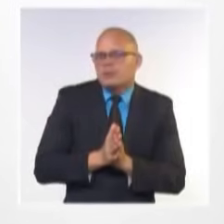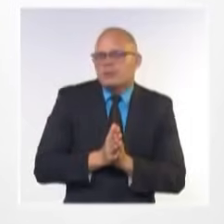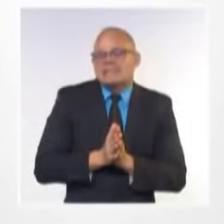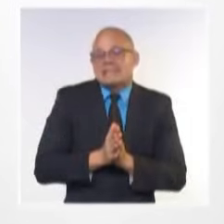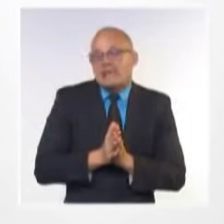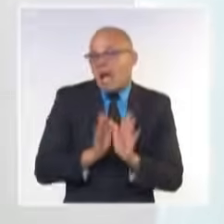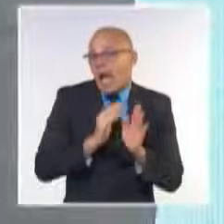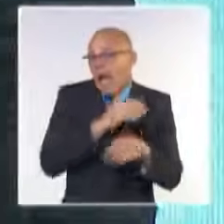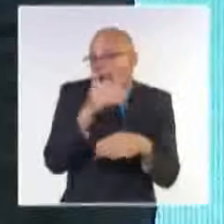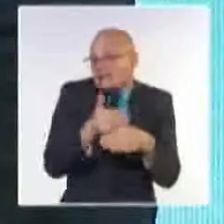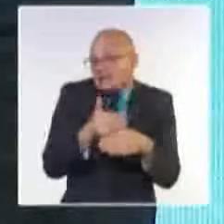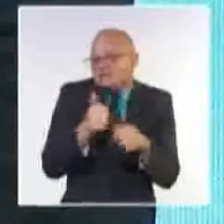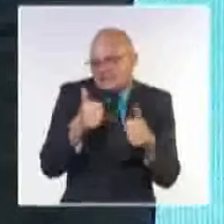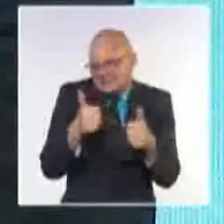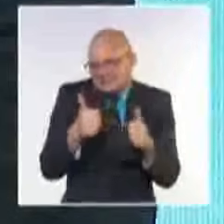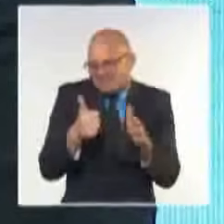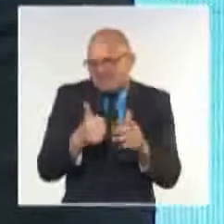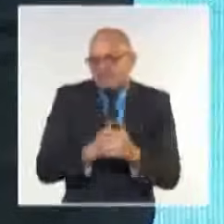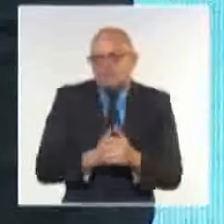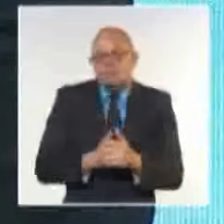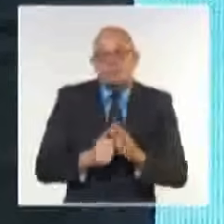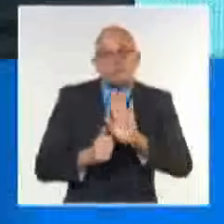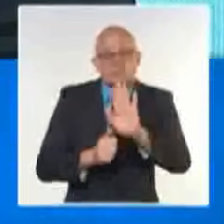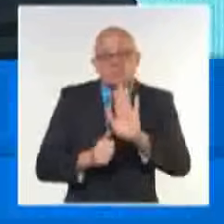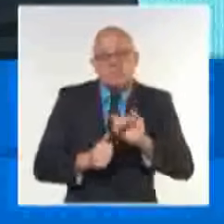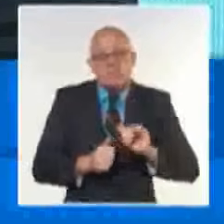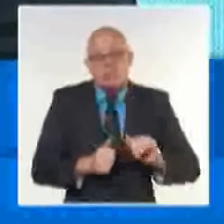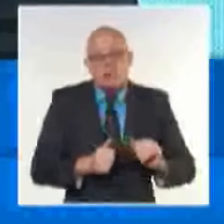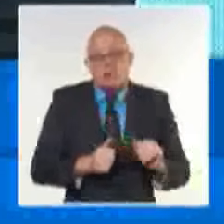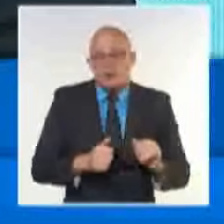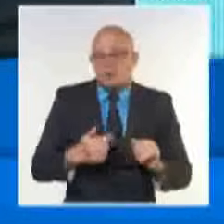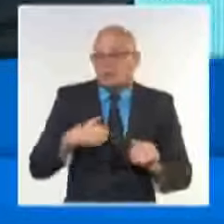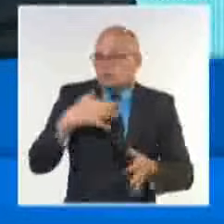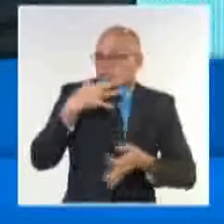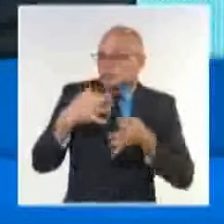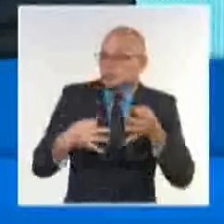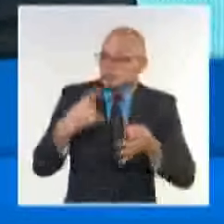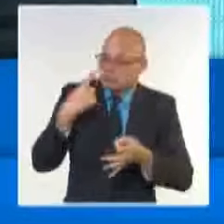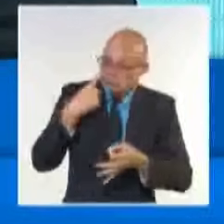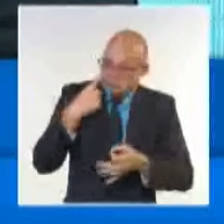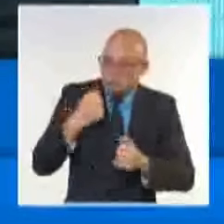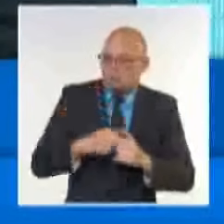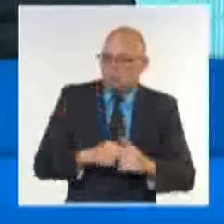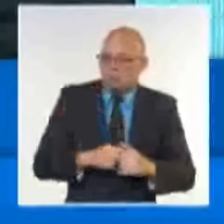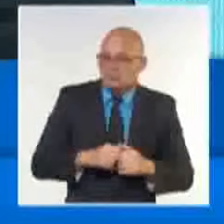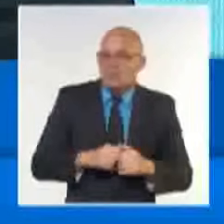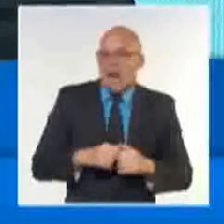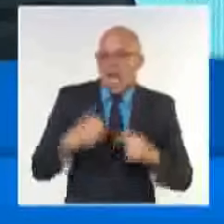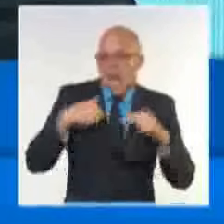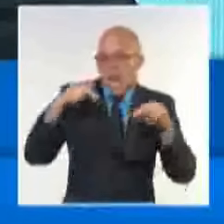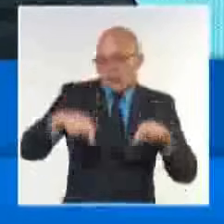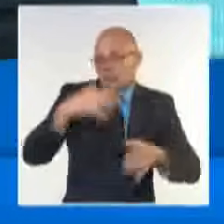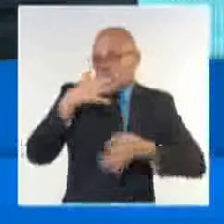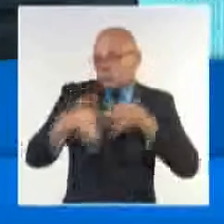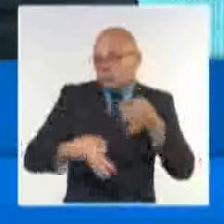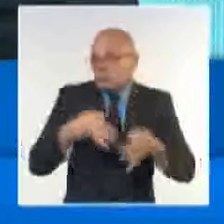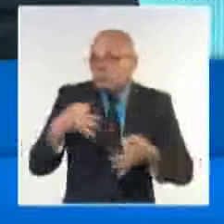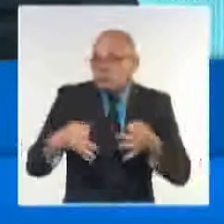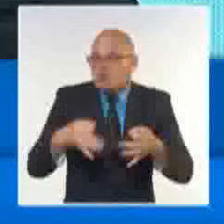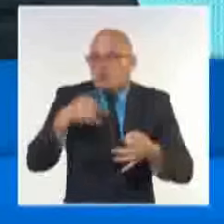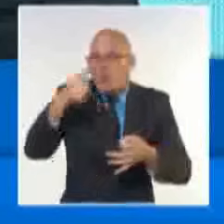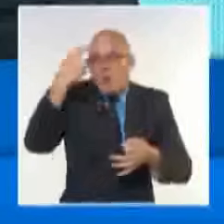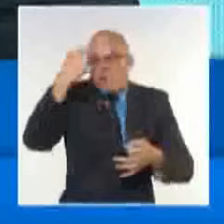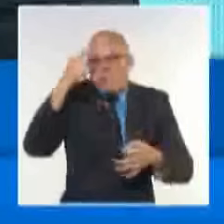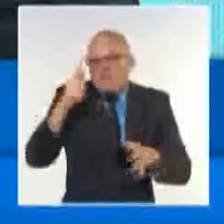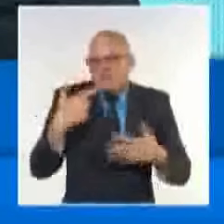correcto? Sí, nosotros queríamos explicarle que en modo alguno lo que hoy veremos aquí constituye